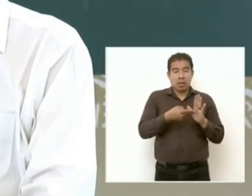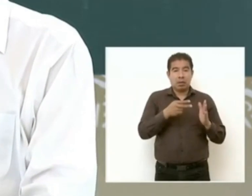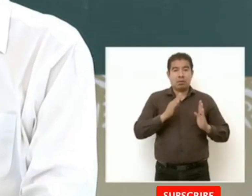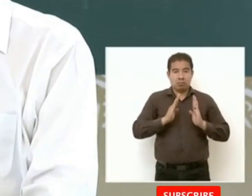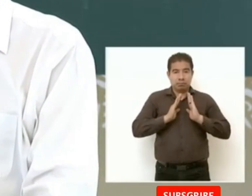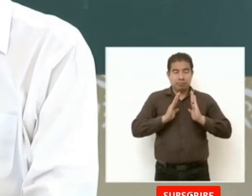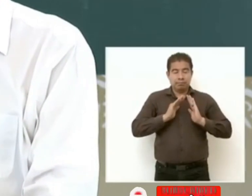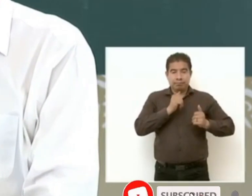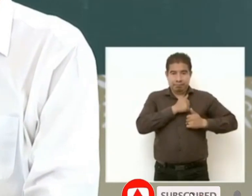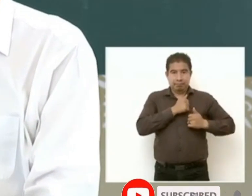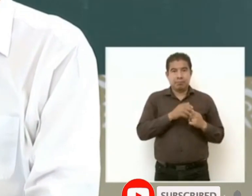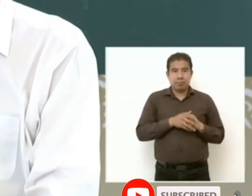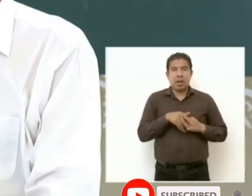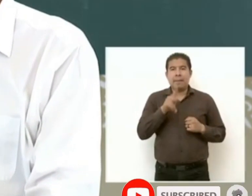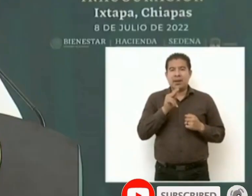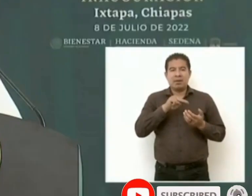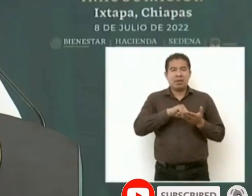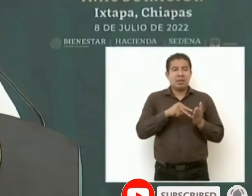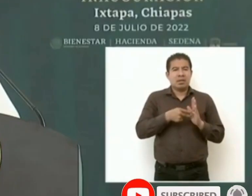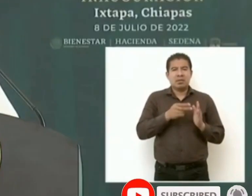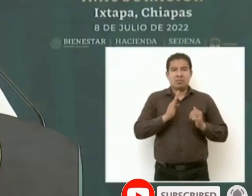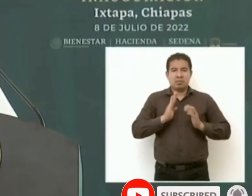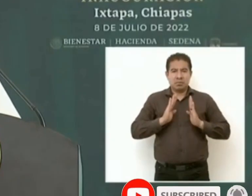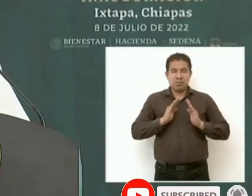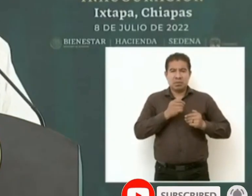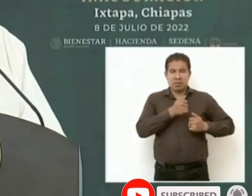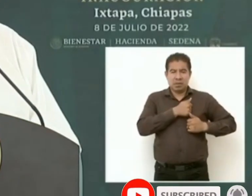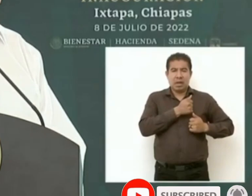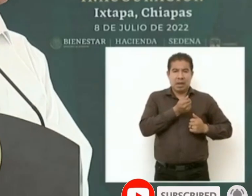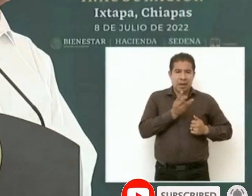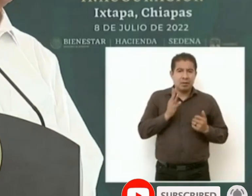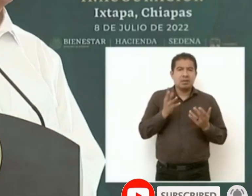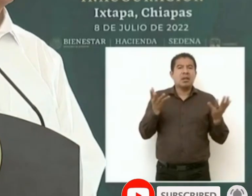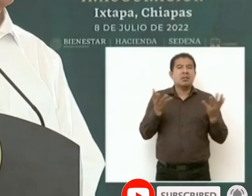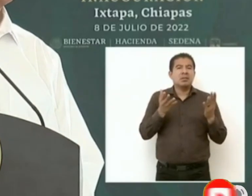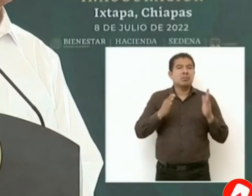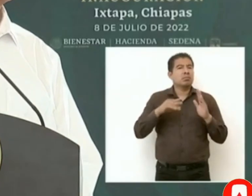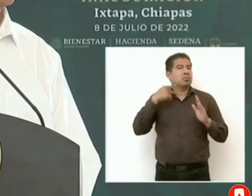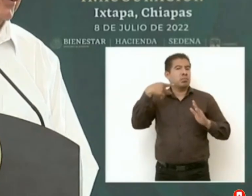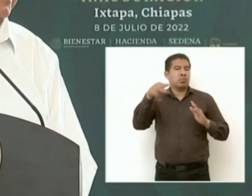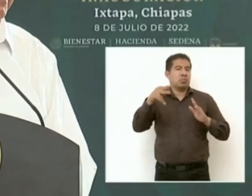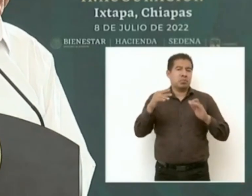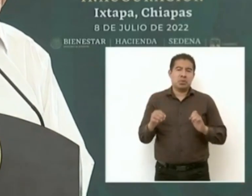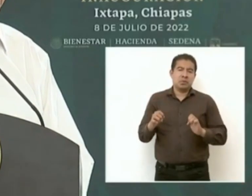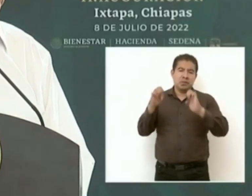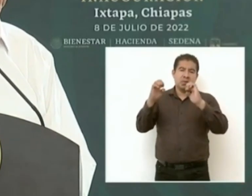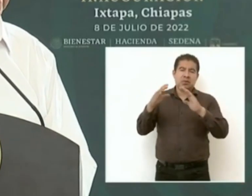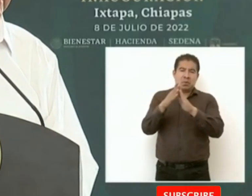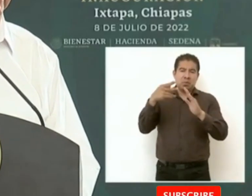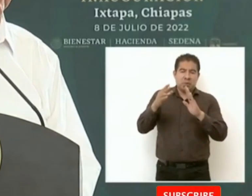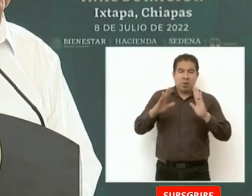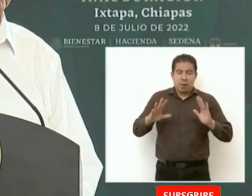Pero por lo general los ingenieros militares se dedicaban a construir sus propias instalaciones,